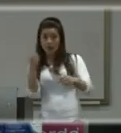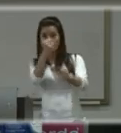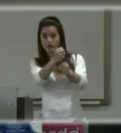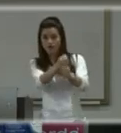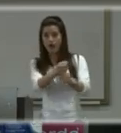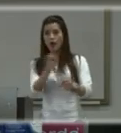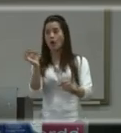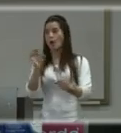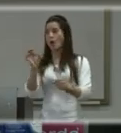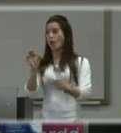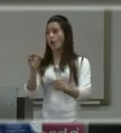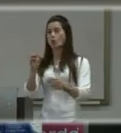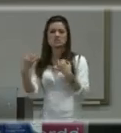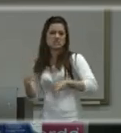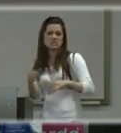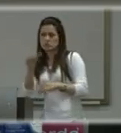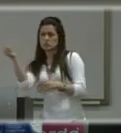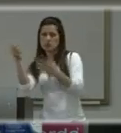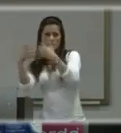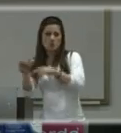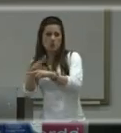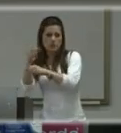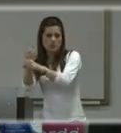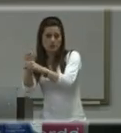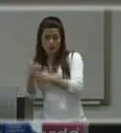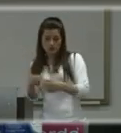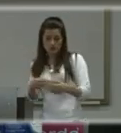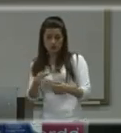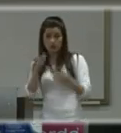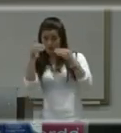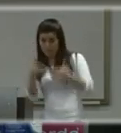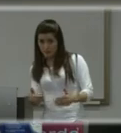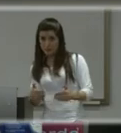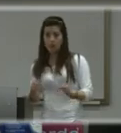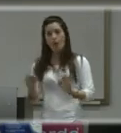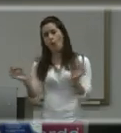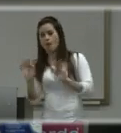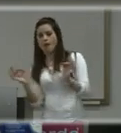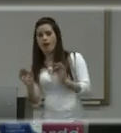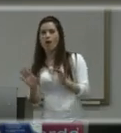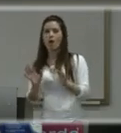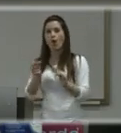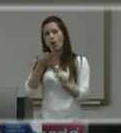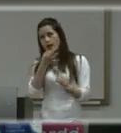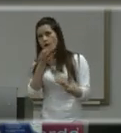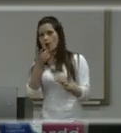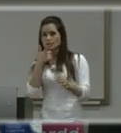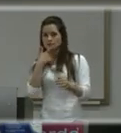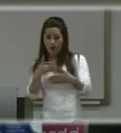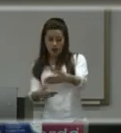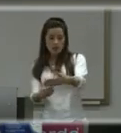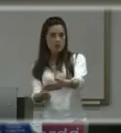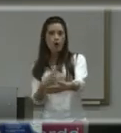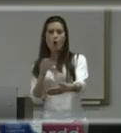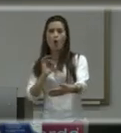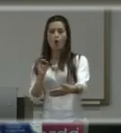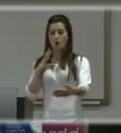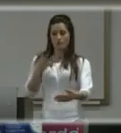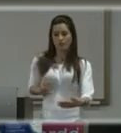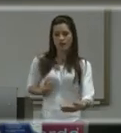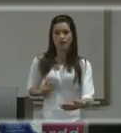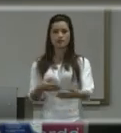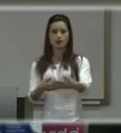bolsas de empleo de los entes territoriales, son personas con discapacidad o son personas gays o lesbianas o trans o,